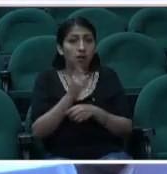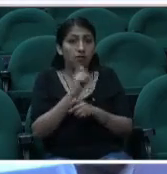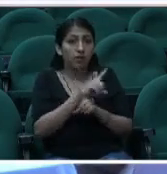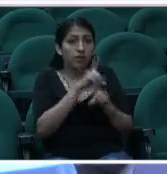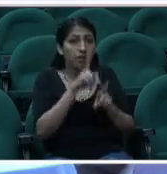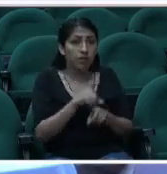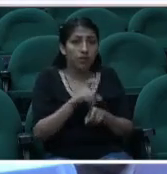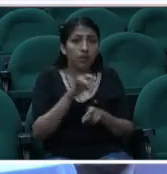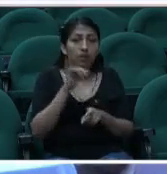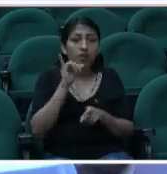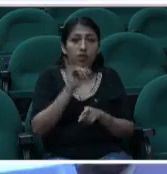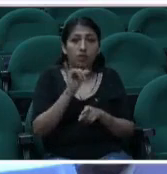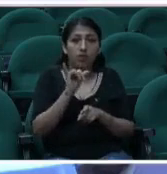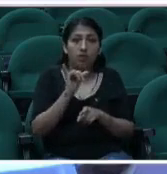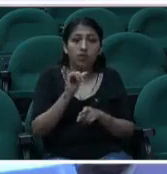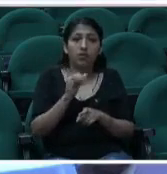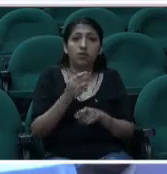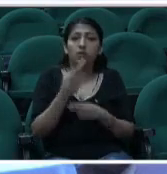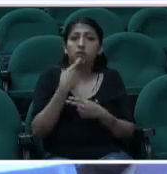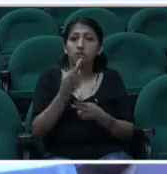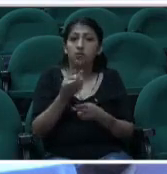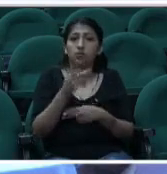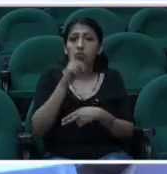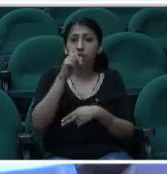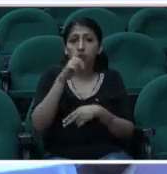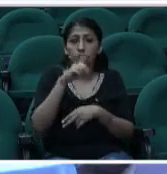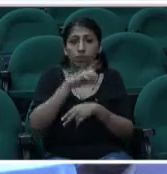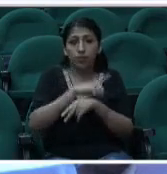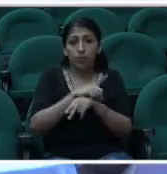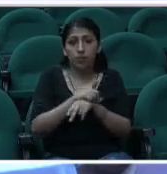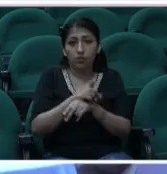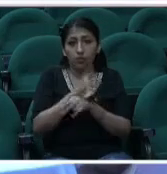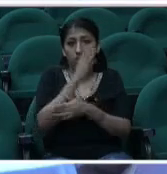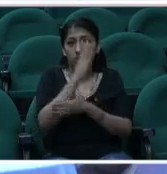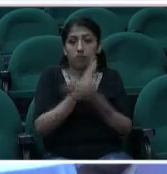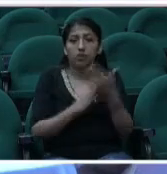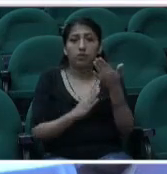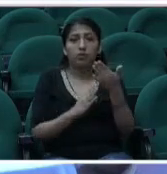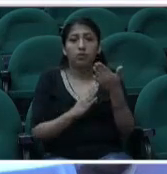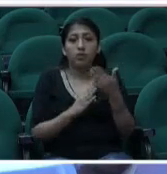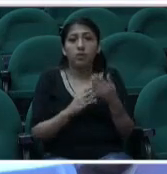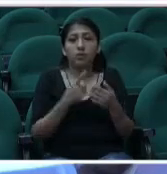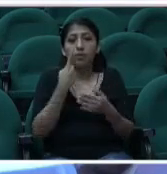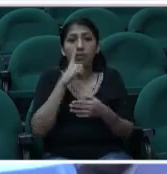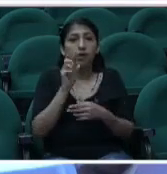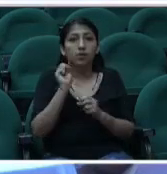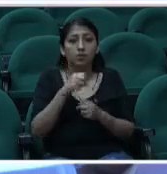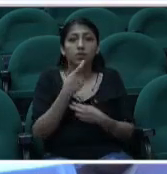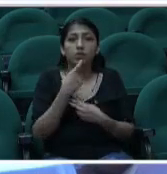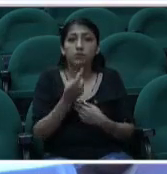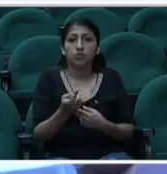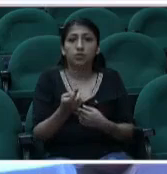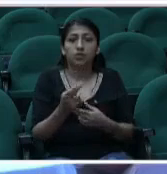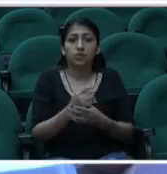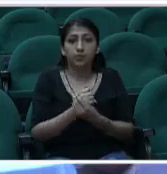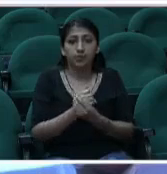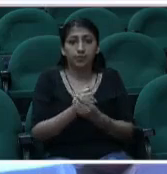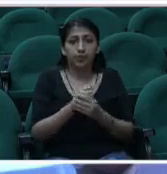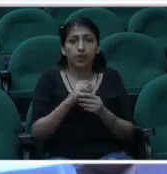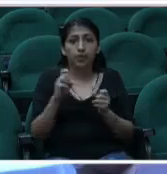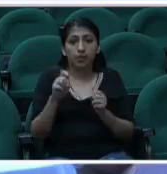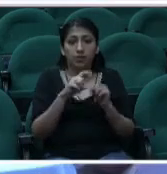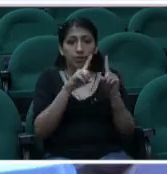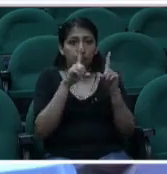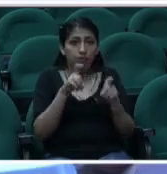y pues de continuamente el su contrincante tendrá un minuto 30 segundos para responderla finalizada la